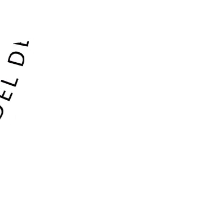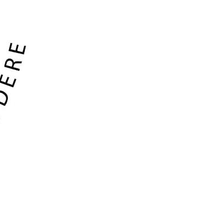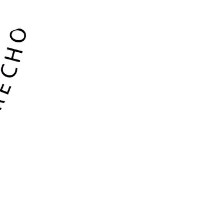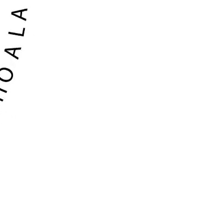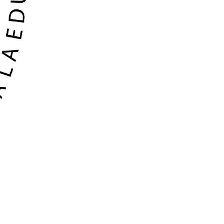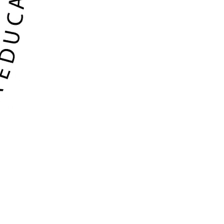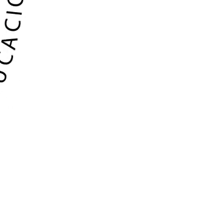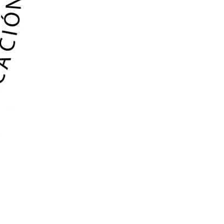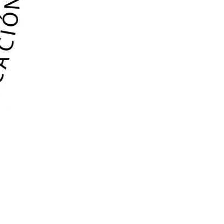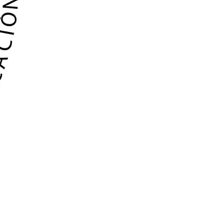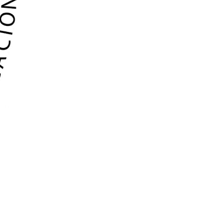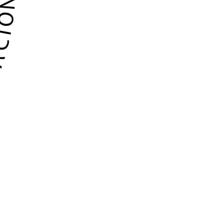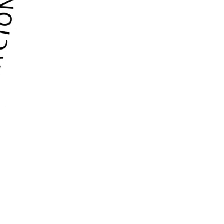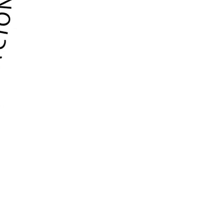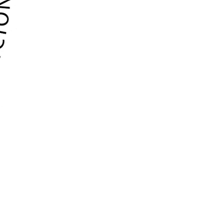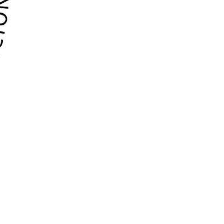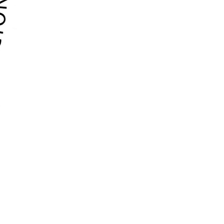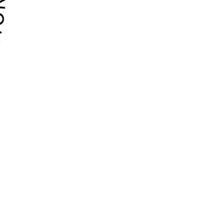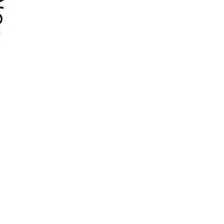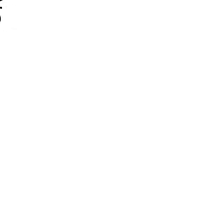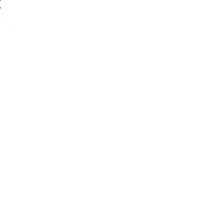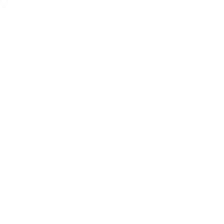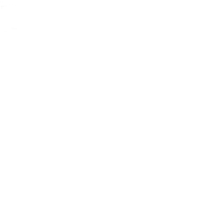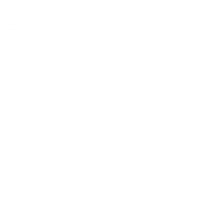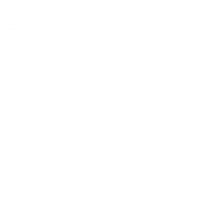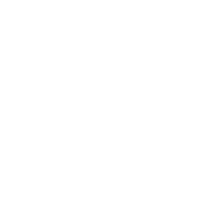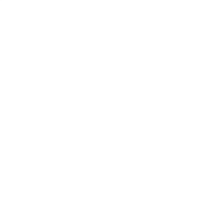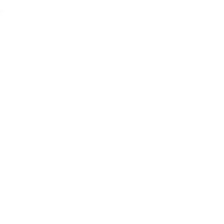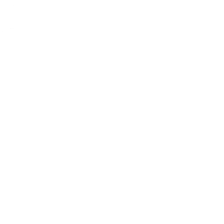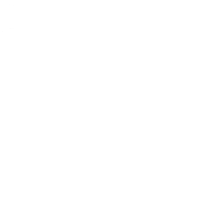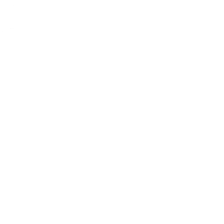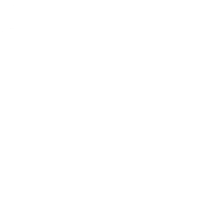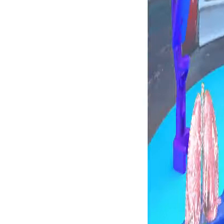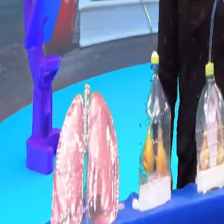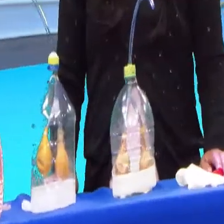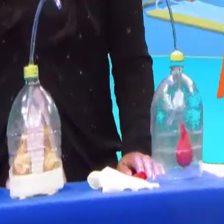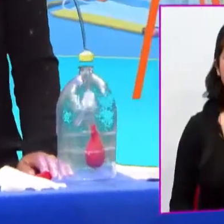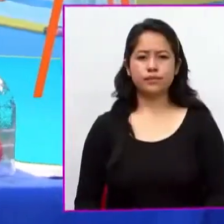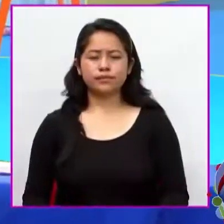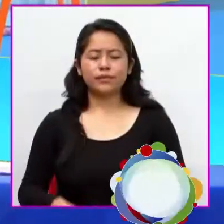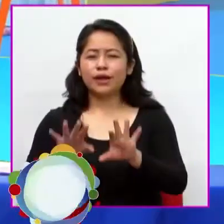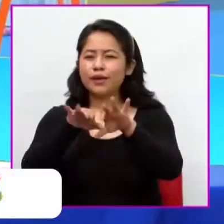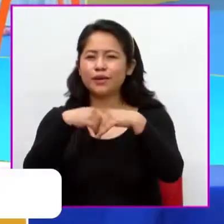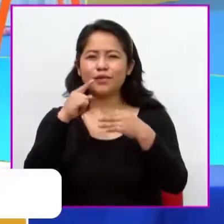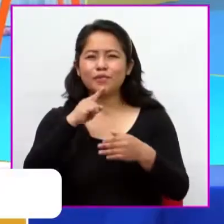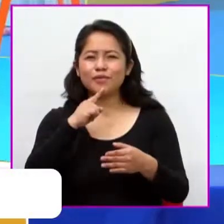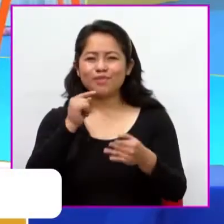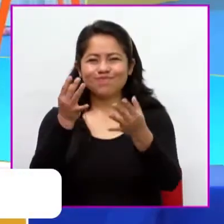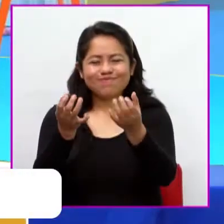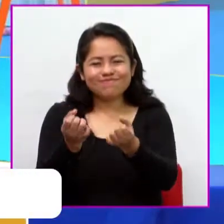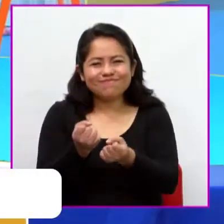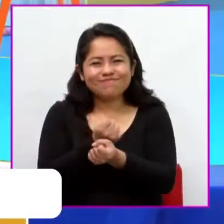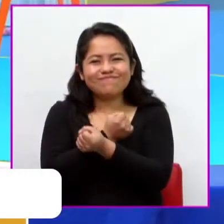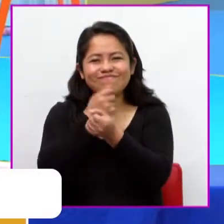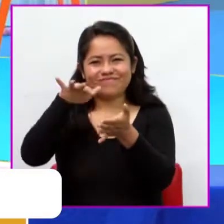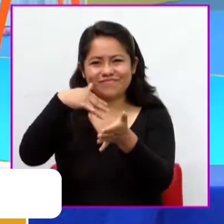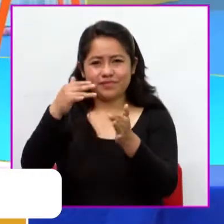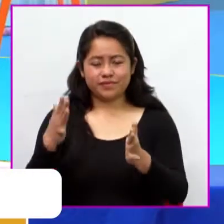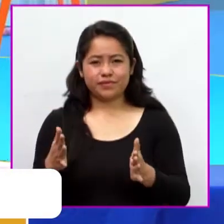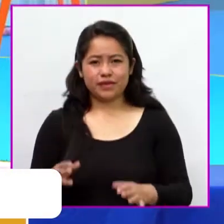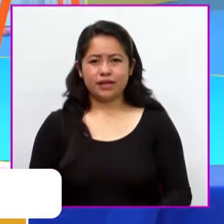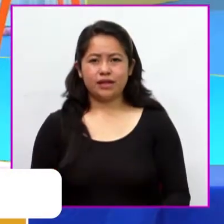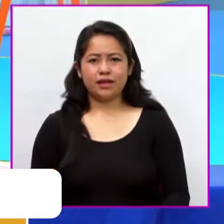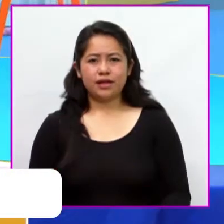2021, año por la recuperación del derecho a la educación. ¿Cómo están, queridos estudiantes? Les